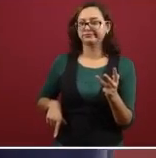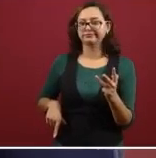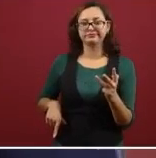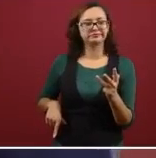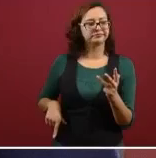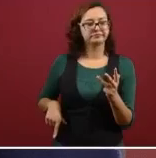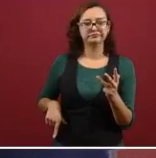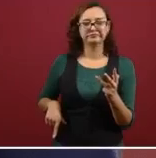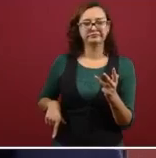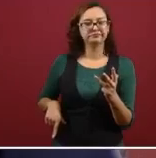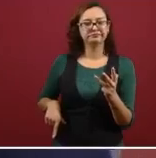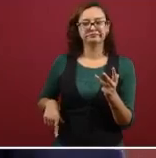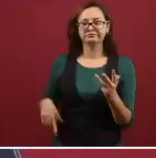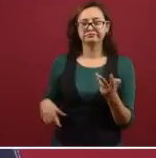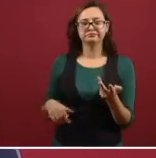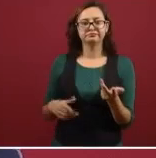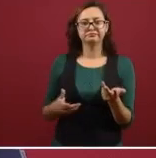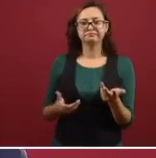no